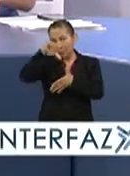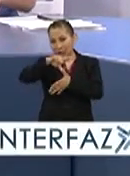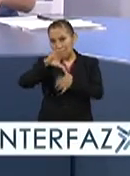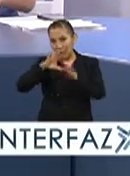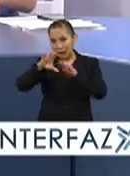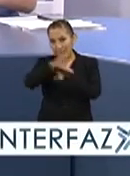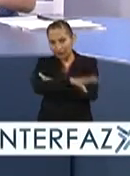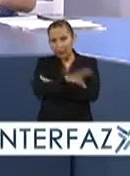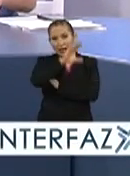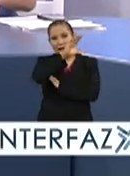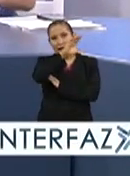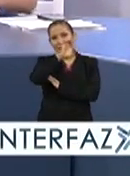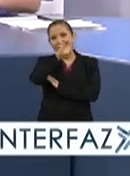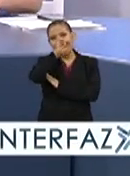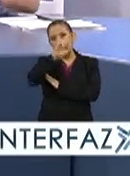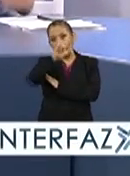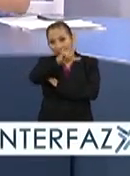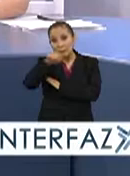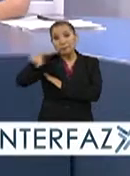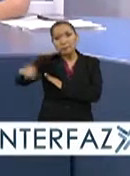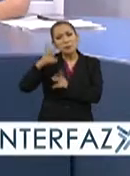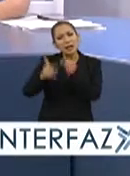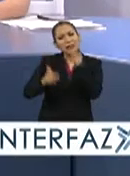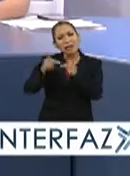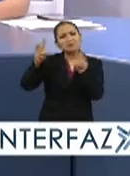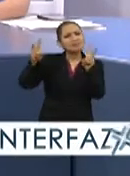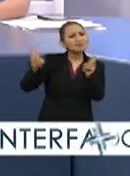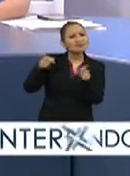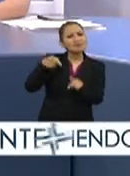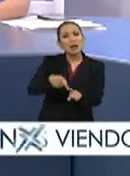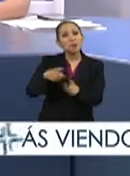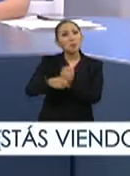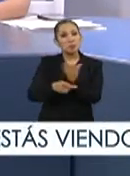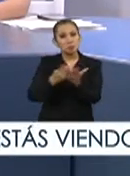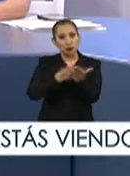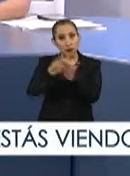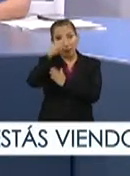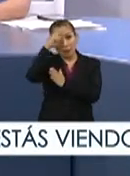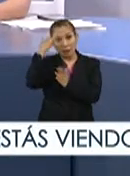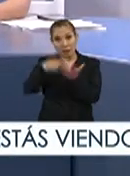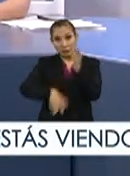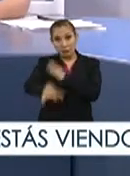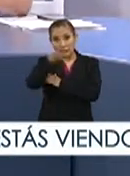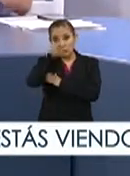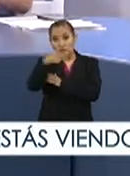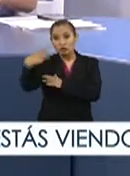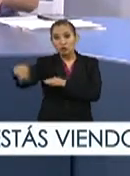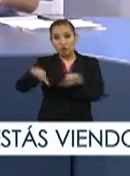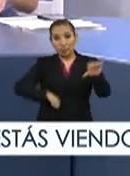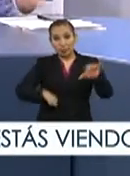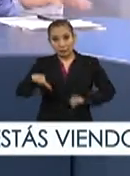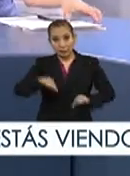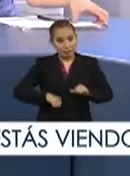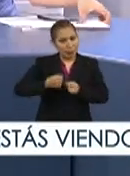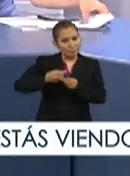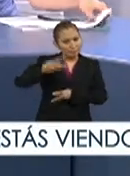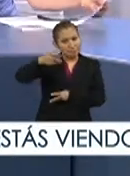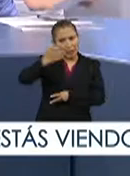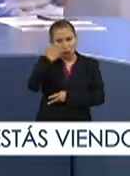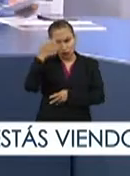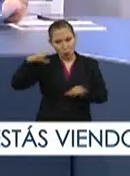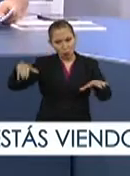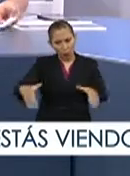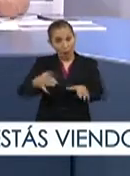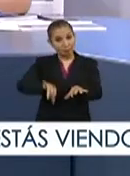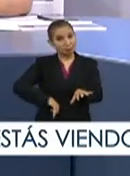y el Caribe, la CEPAL, con quien platicaremos un poco sobre el programa de verano 2018 y las actividades que tiene esta